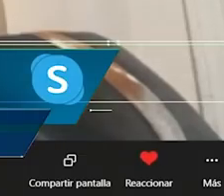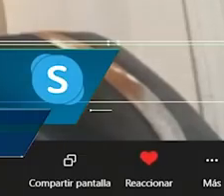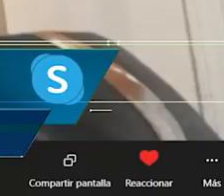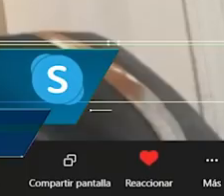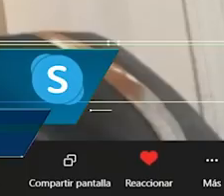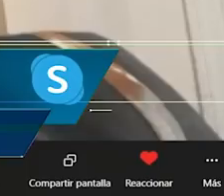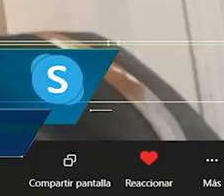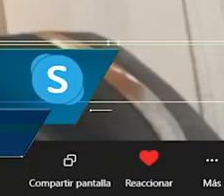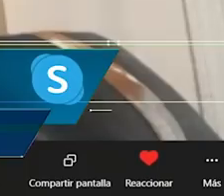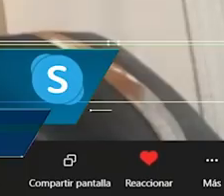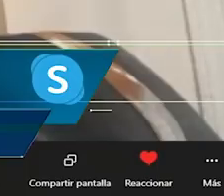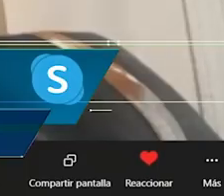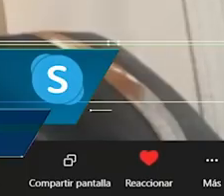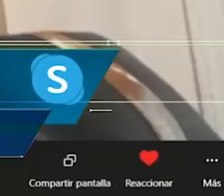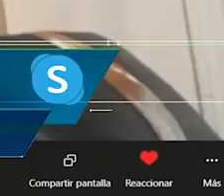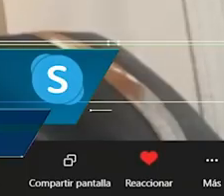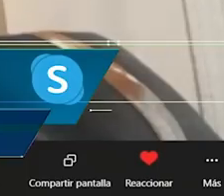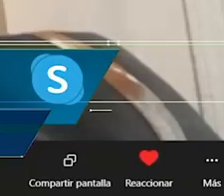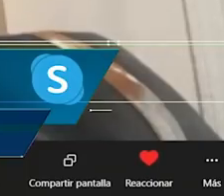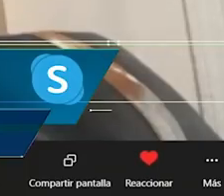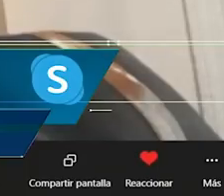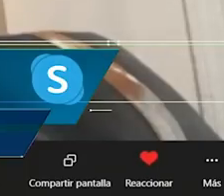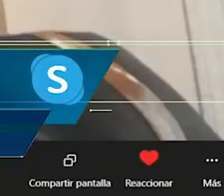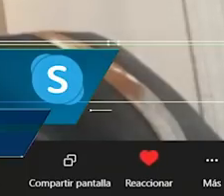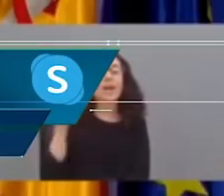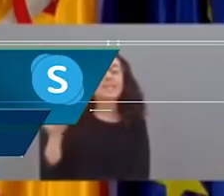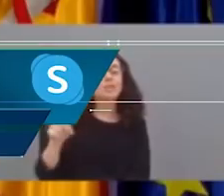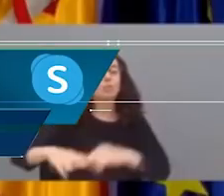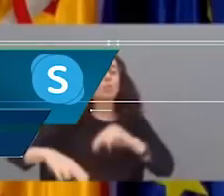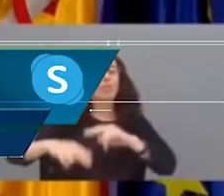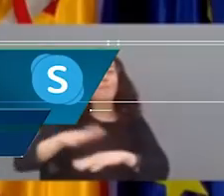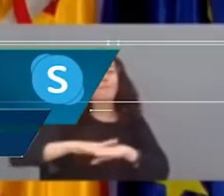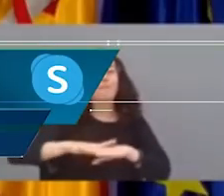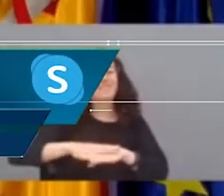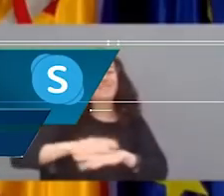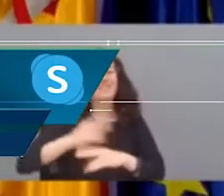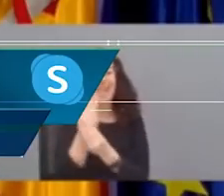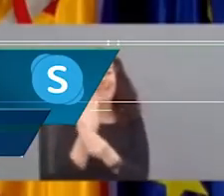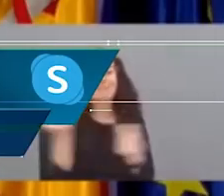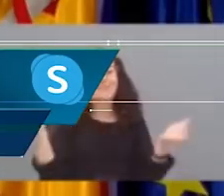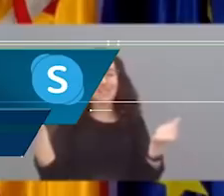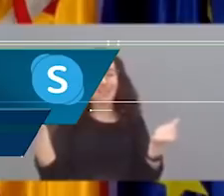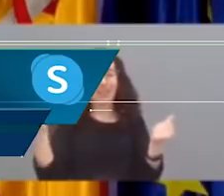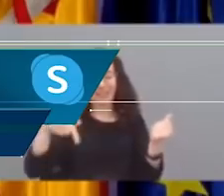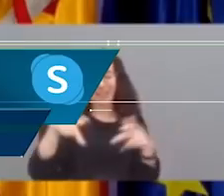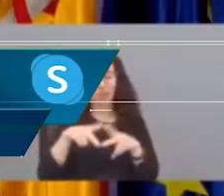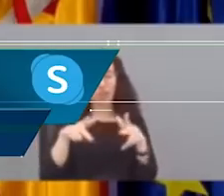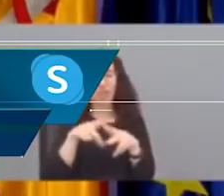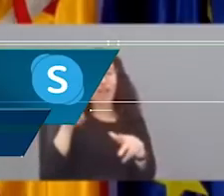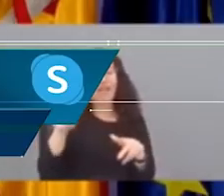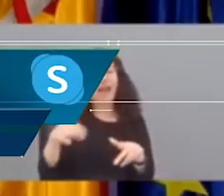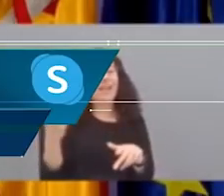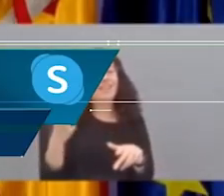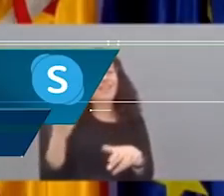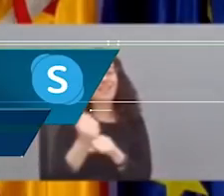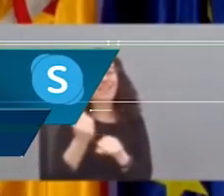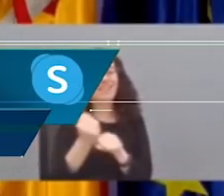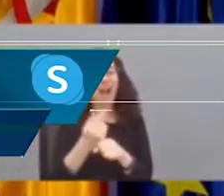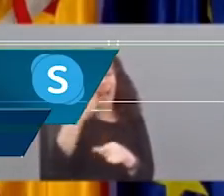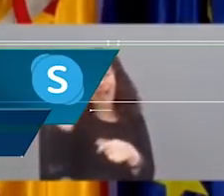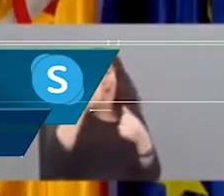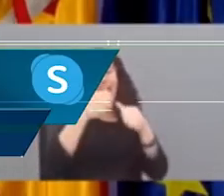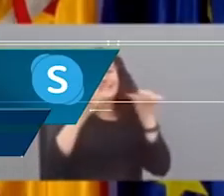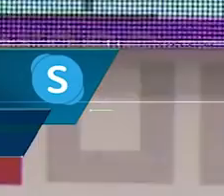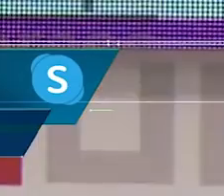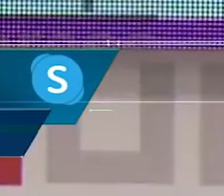muñecas. Insisto, con restos biológicos, con cualquier apariencia de que efectivamente se ha podido producir ese